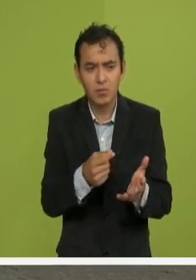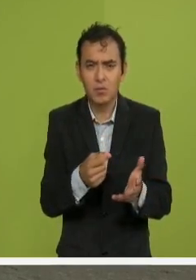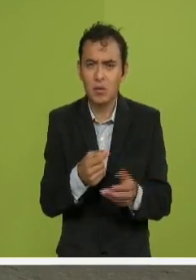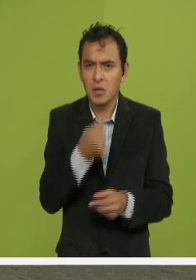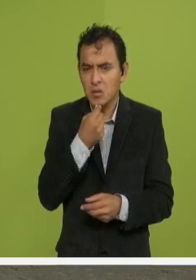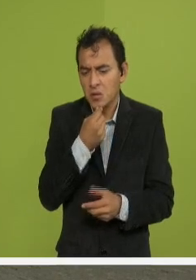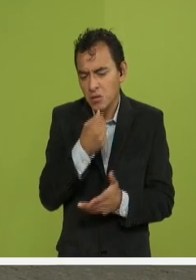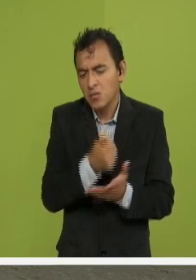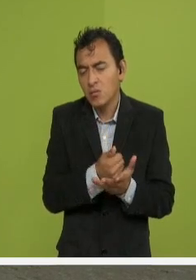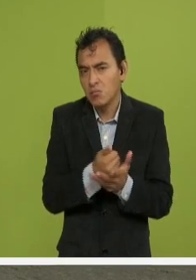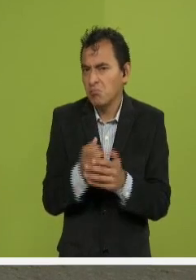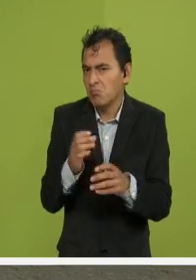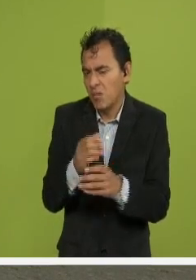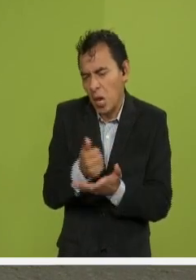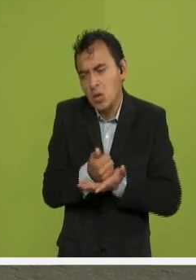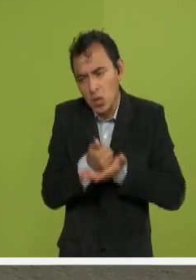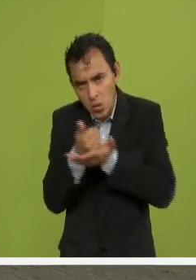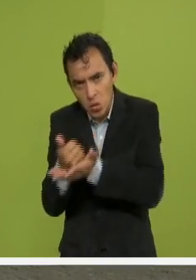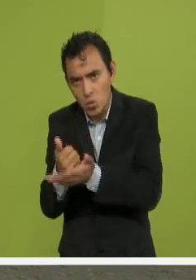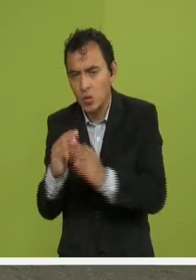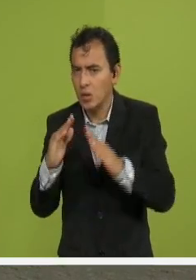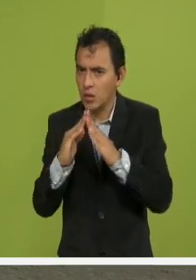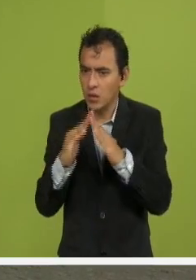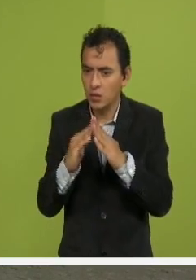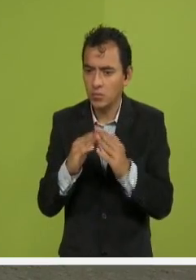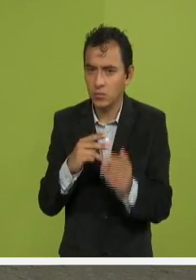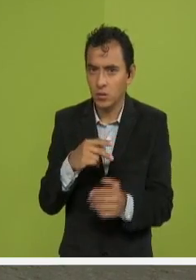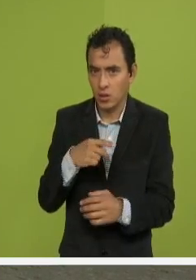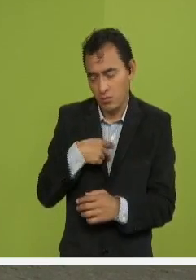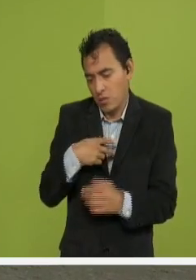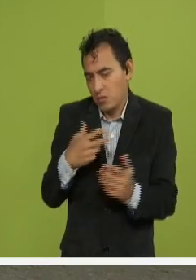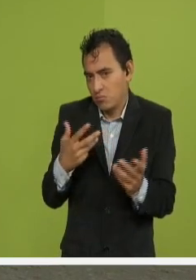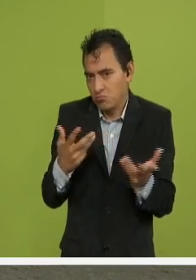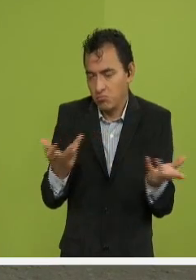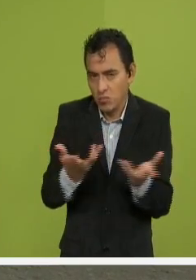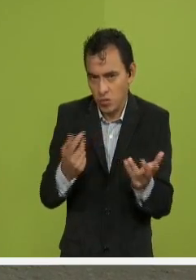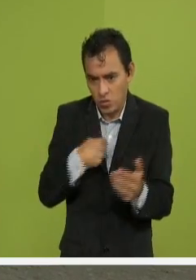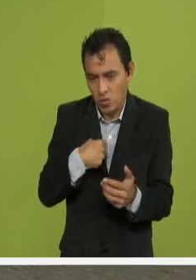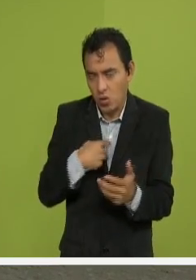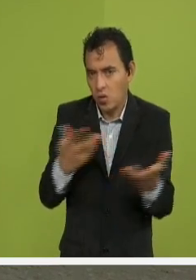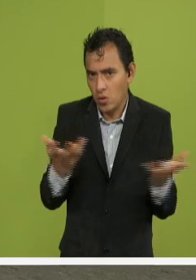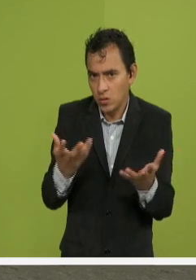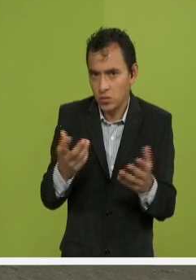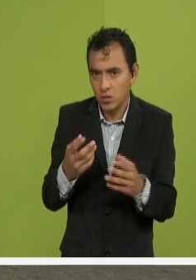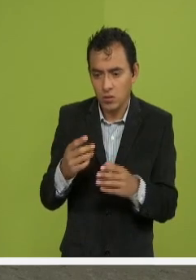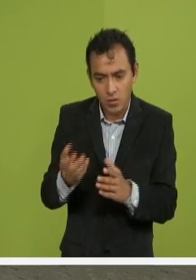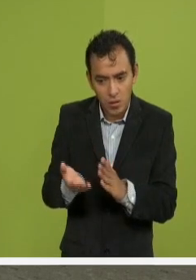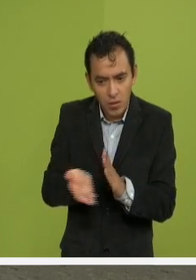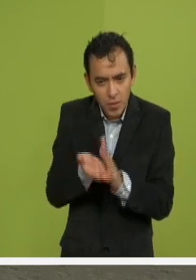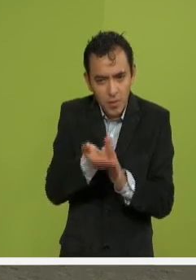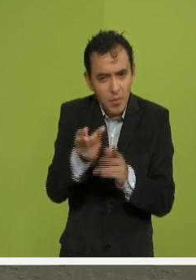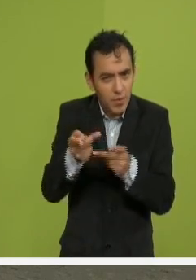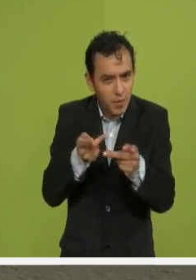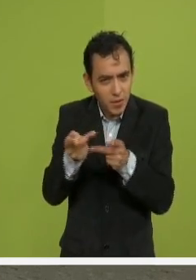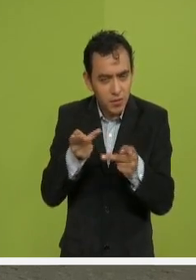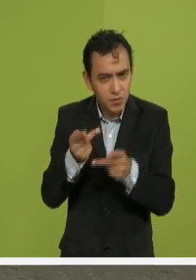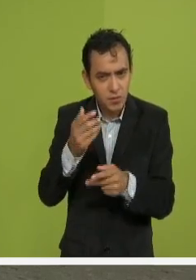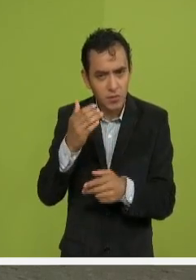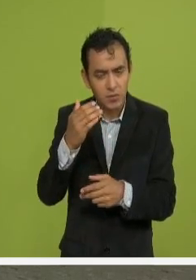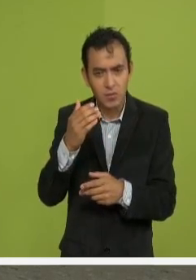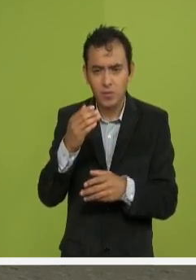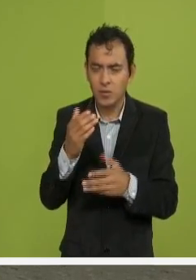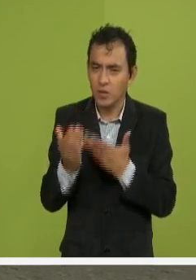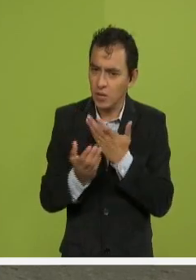algunas actividades en casa, y le digo porque también a mí me tocó hacerlo de la formación académica que tuve,